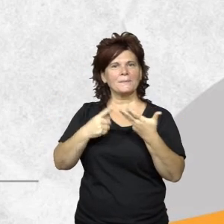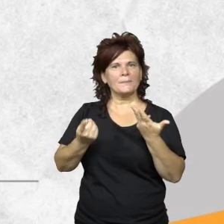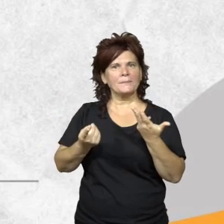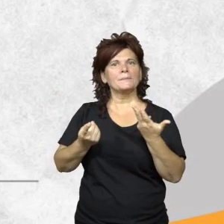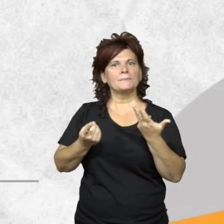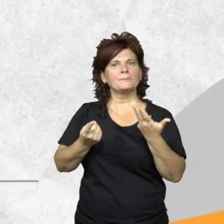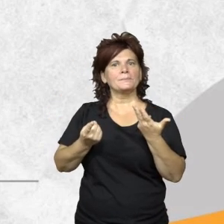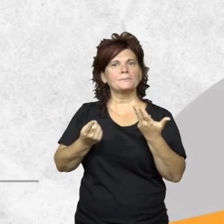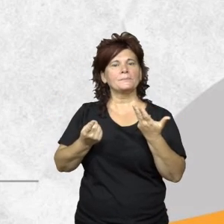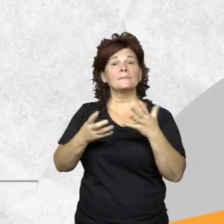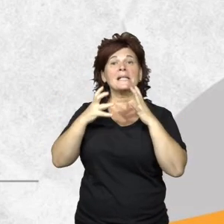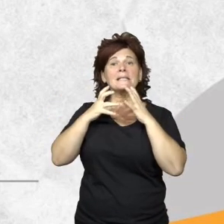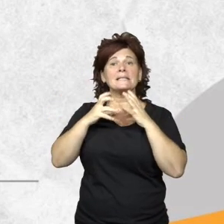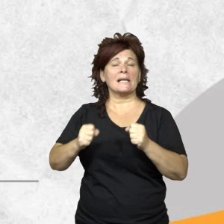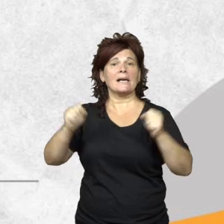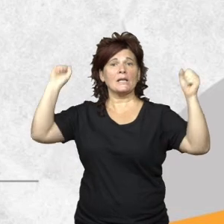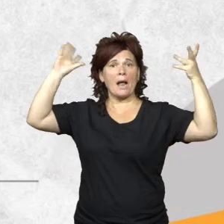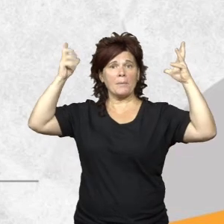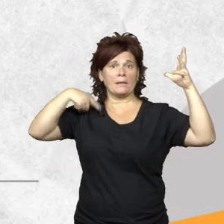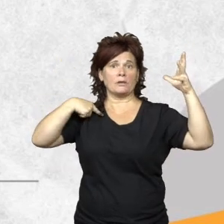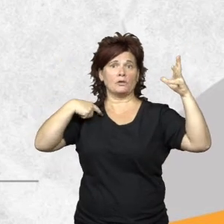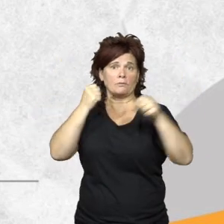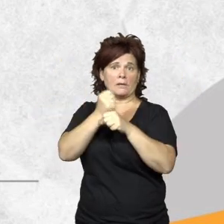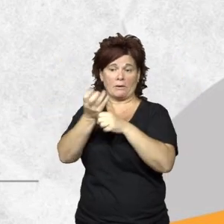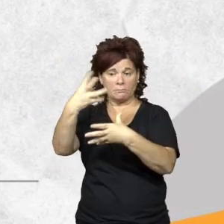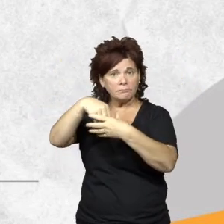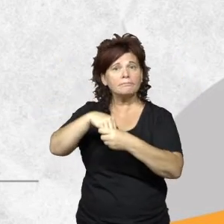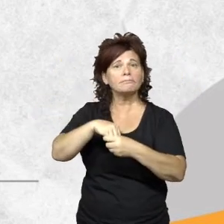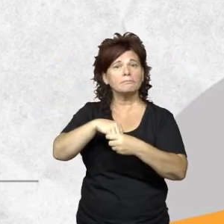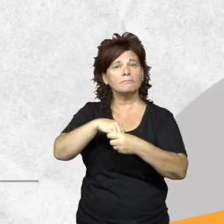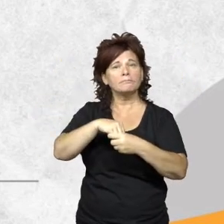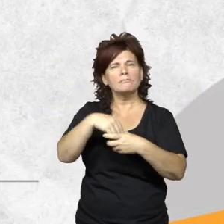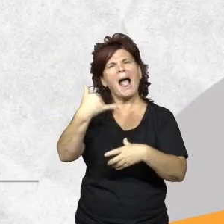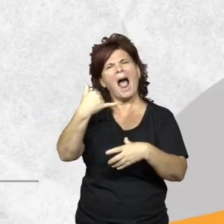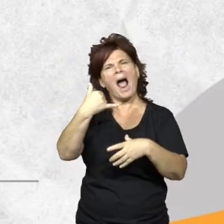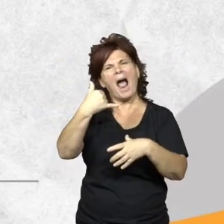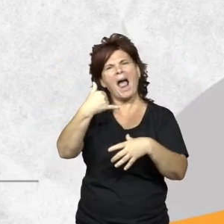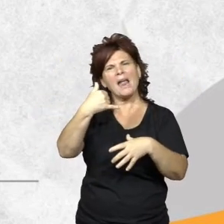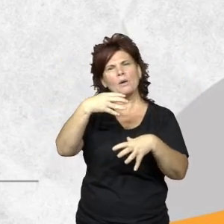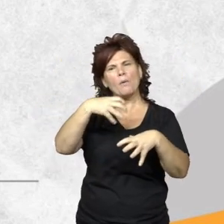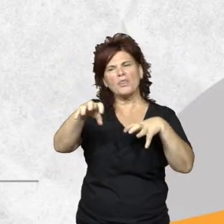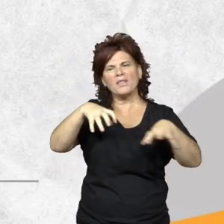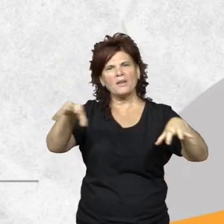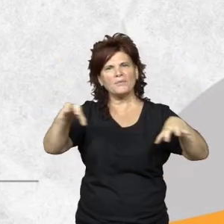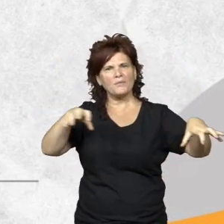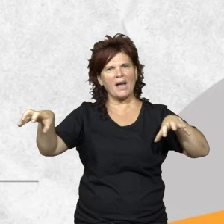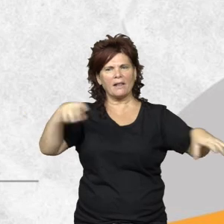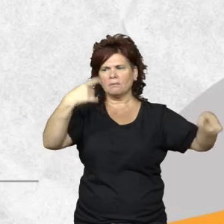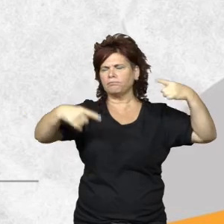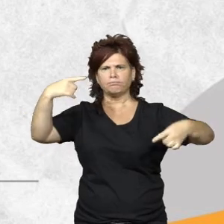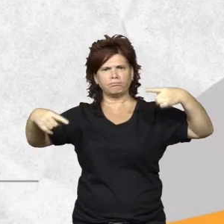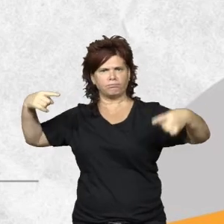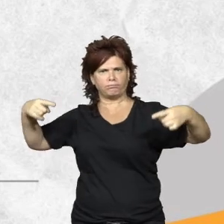Desde la Secretaría de Ambiente, que es a la que yo pertenezco, tenemos diferentes direcciones que son el equipo técnico que constan dentro de